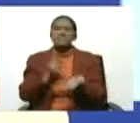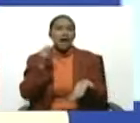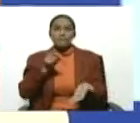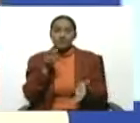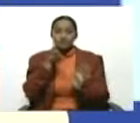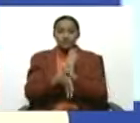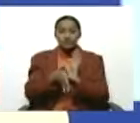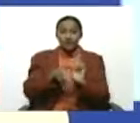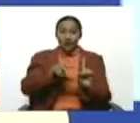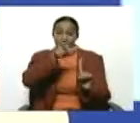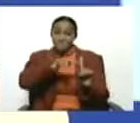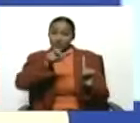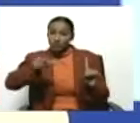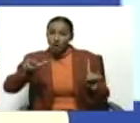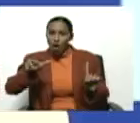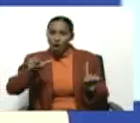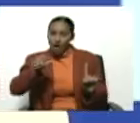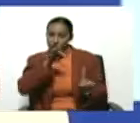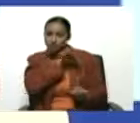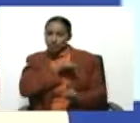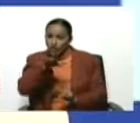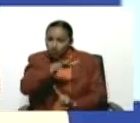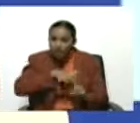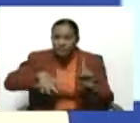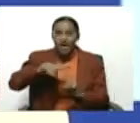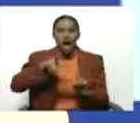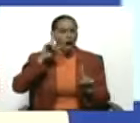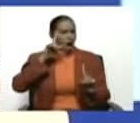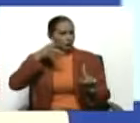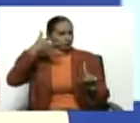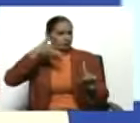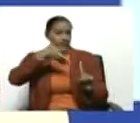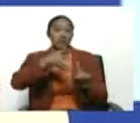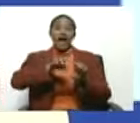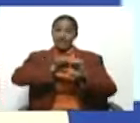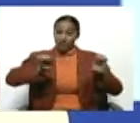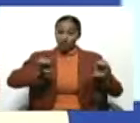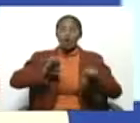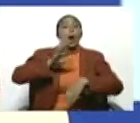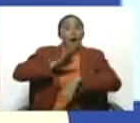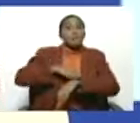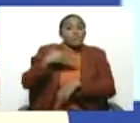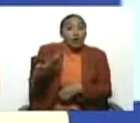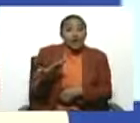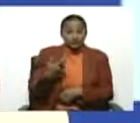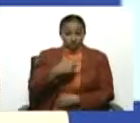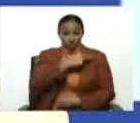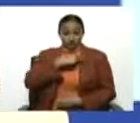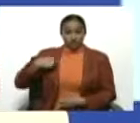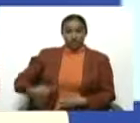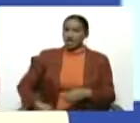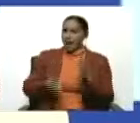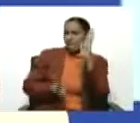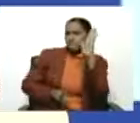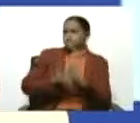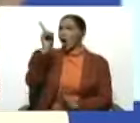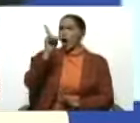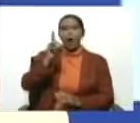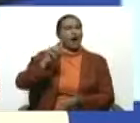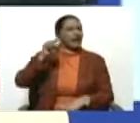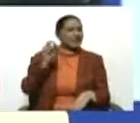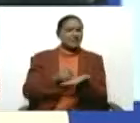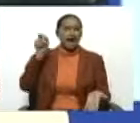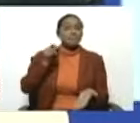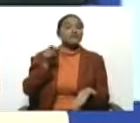tu población eso creo que es un factor clave de Por qué china se desarrolló tan rápido especialmente en los